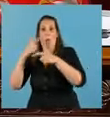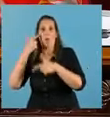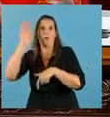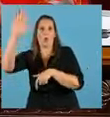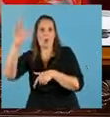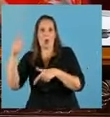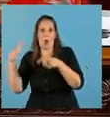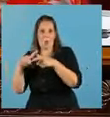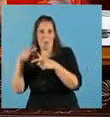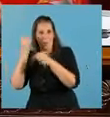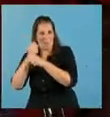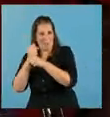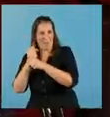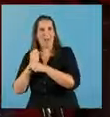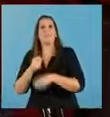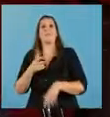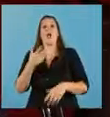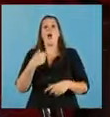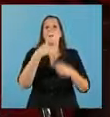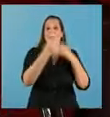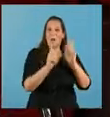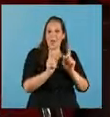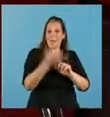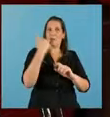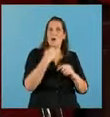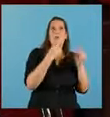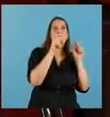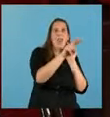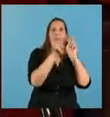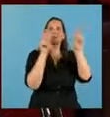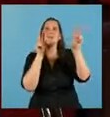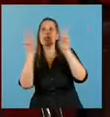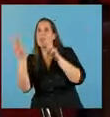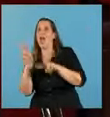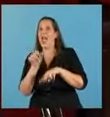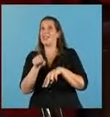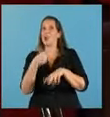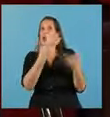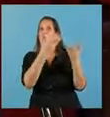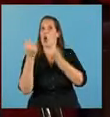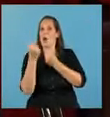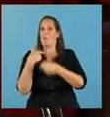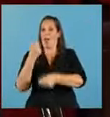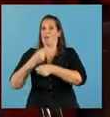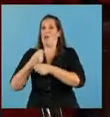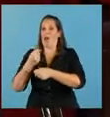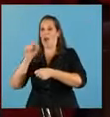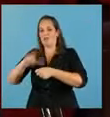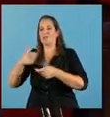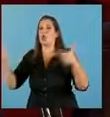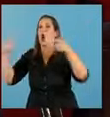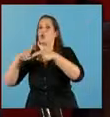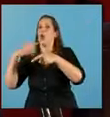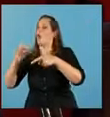antes mencionadas serán nuestra propuesta de la primera agenda de trabajo para el Consejo, a desarrollarse durante el